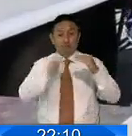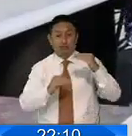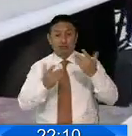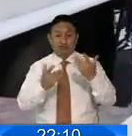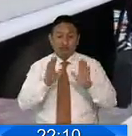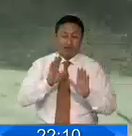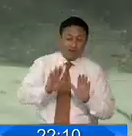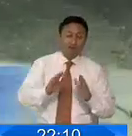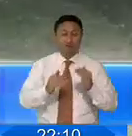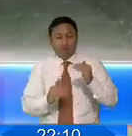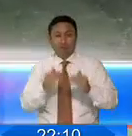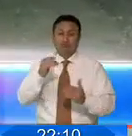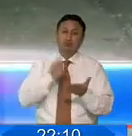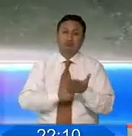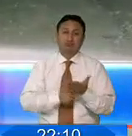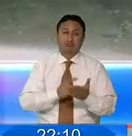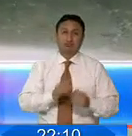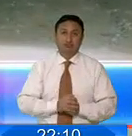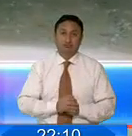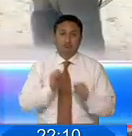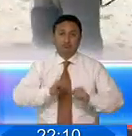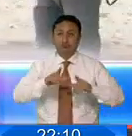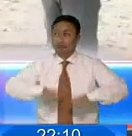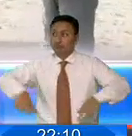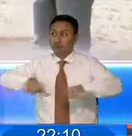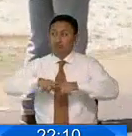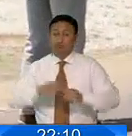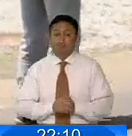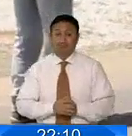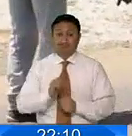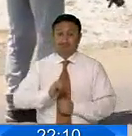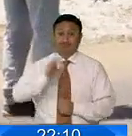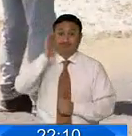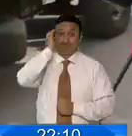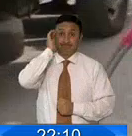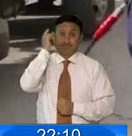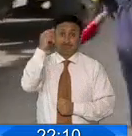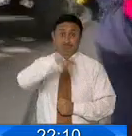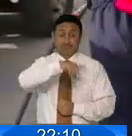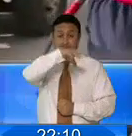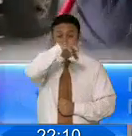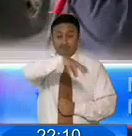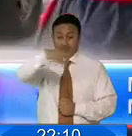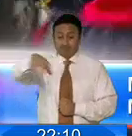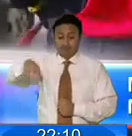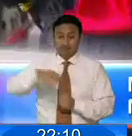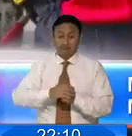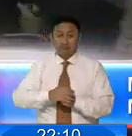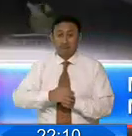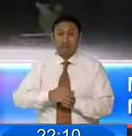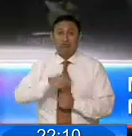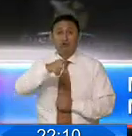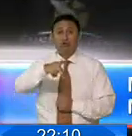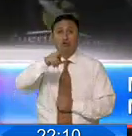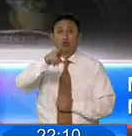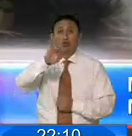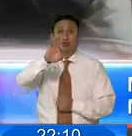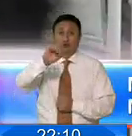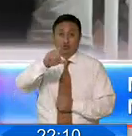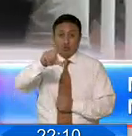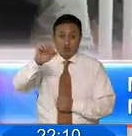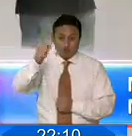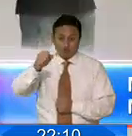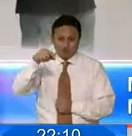analizando poco a poco viendo lo sector la preocupación es tal en esta provincia que incluso cantones como puerto lópez que no tiene casos confirmados